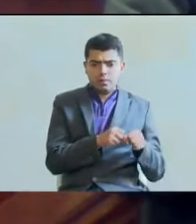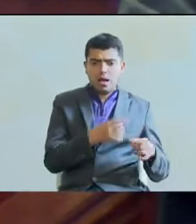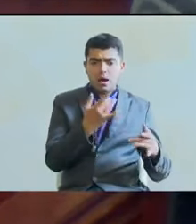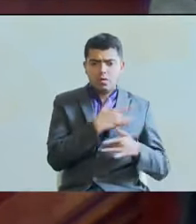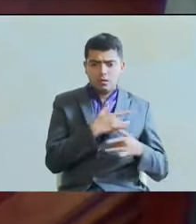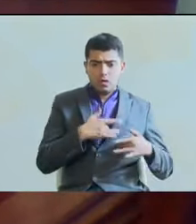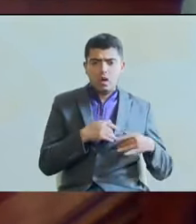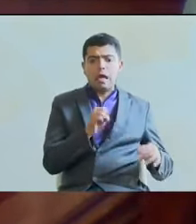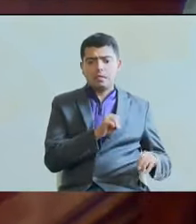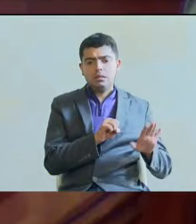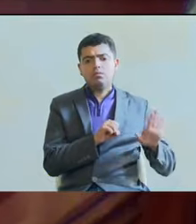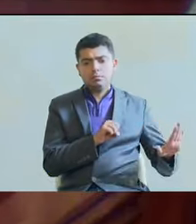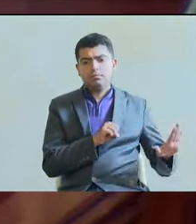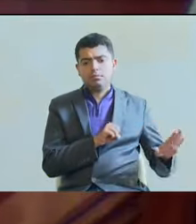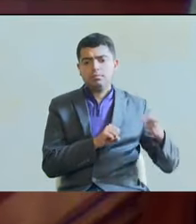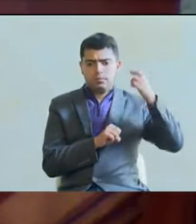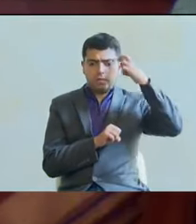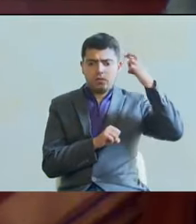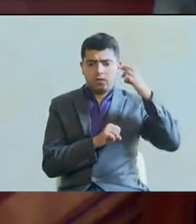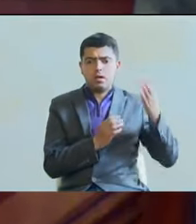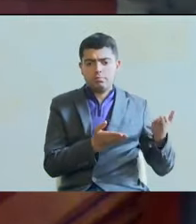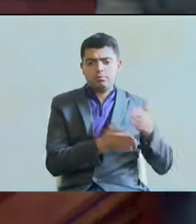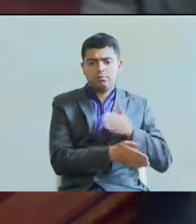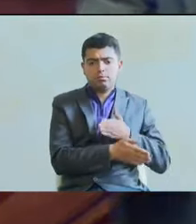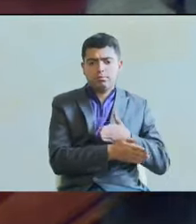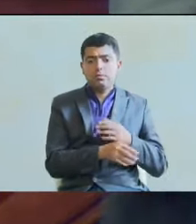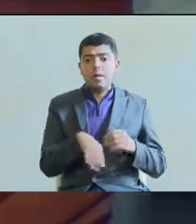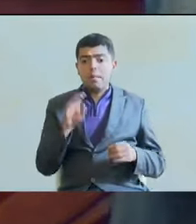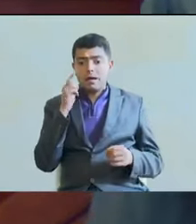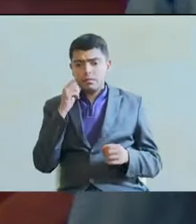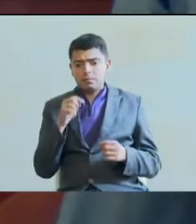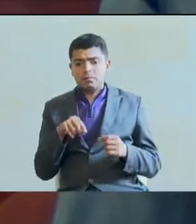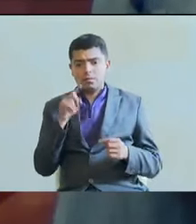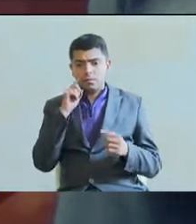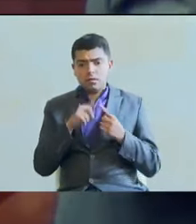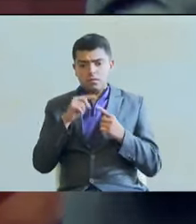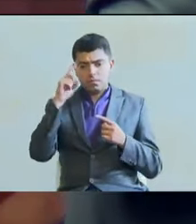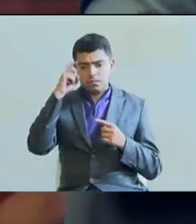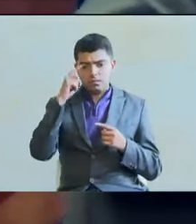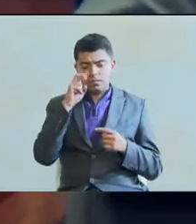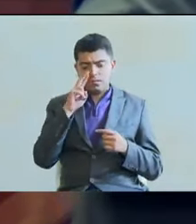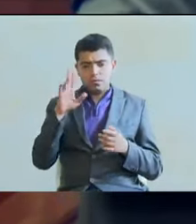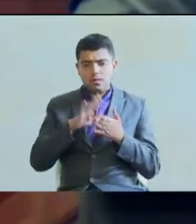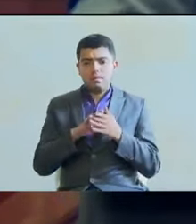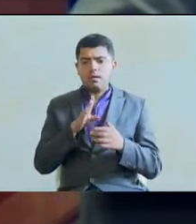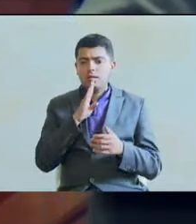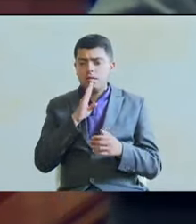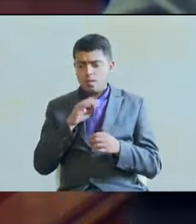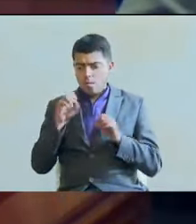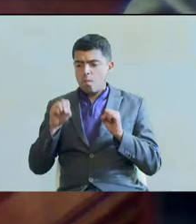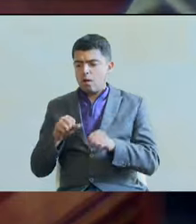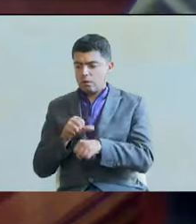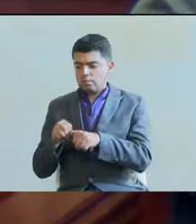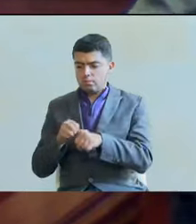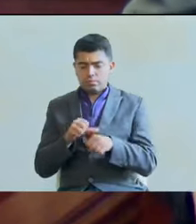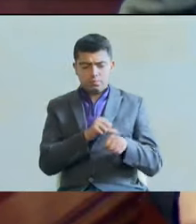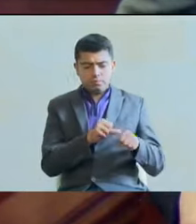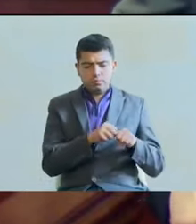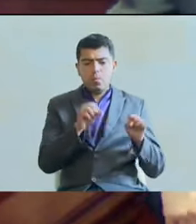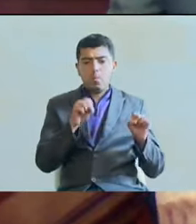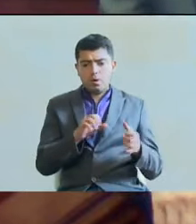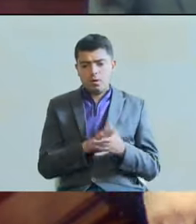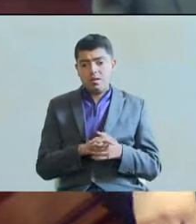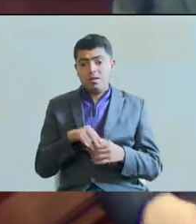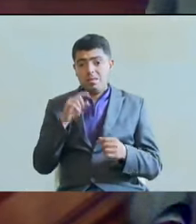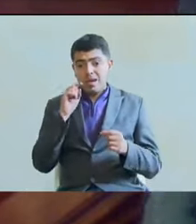profesionales simplemente decirle quién puede hacer cada procedimiento para eso sí evitar la morb